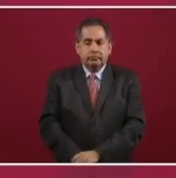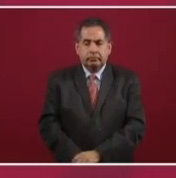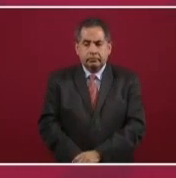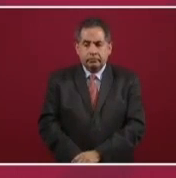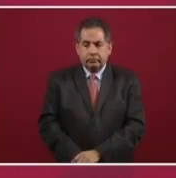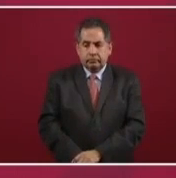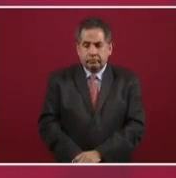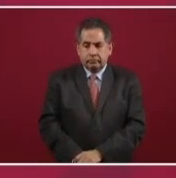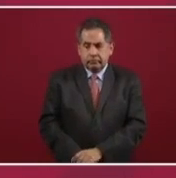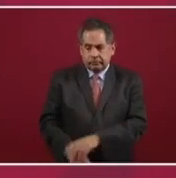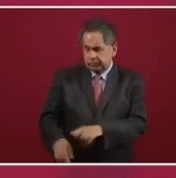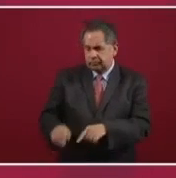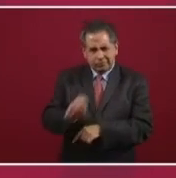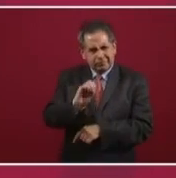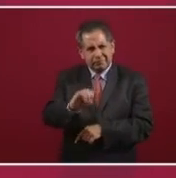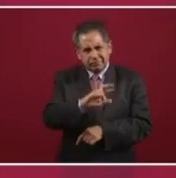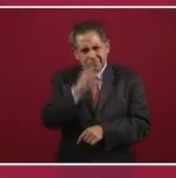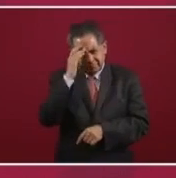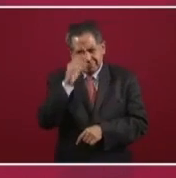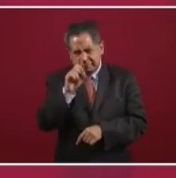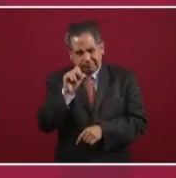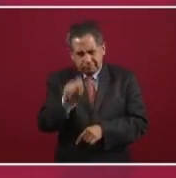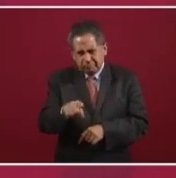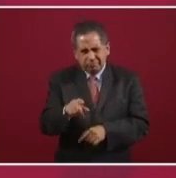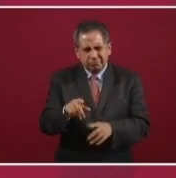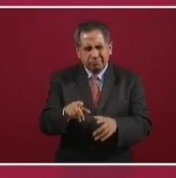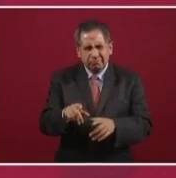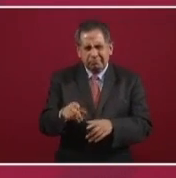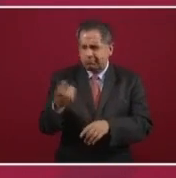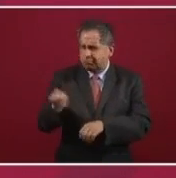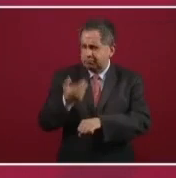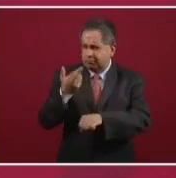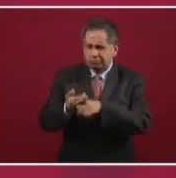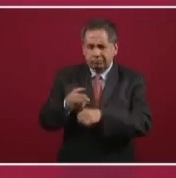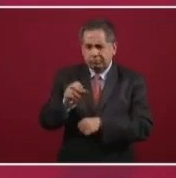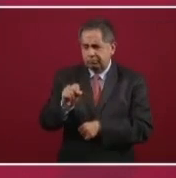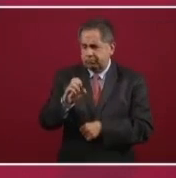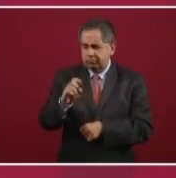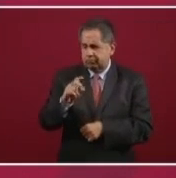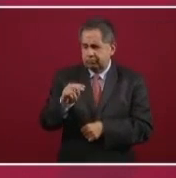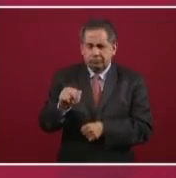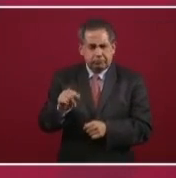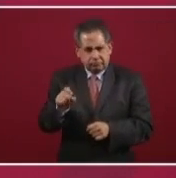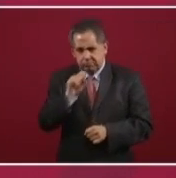Sí, lo reconoció el propio secretario de la Defensa.